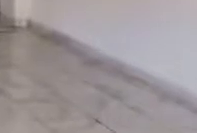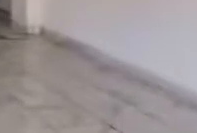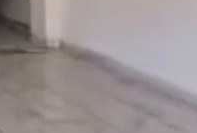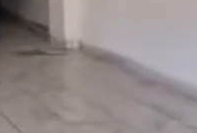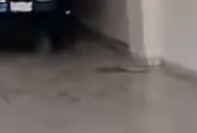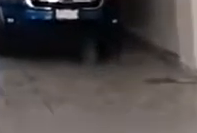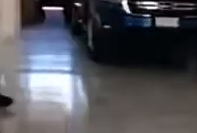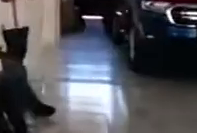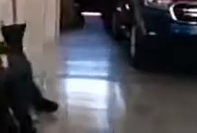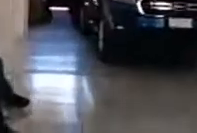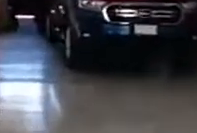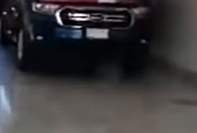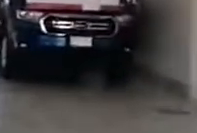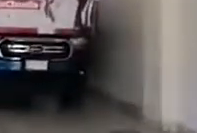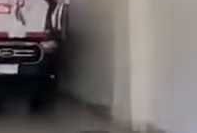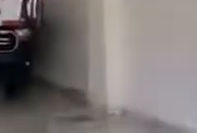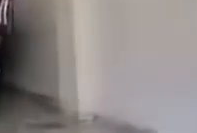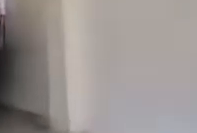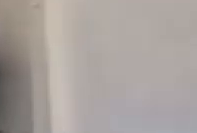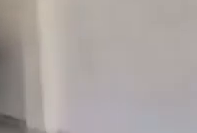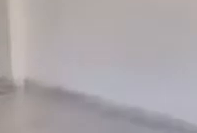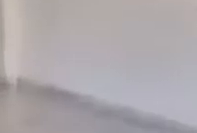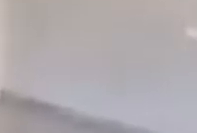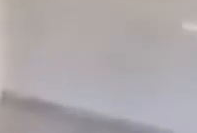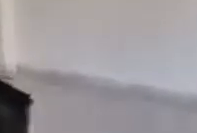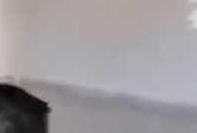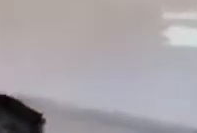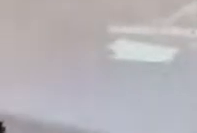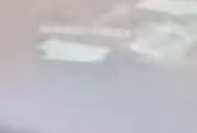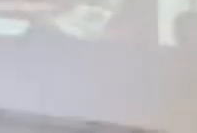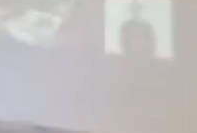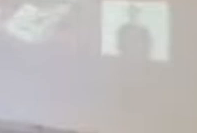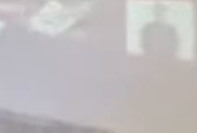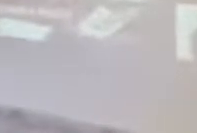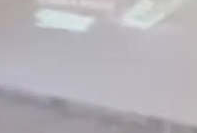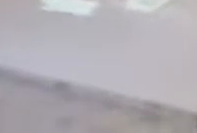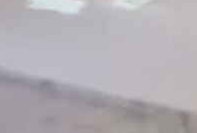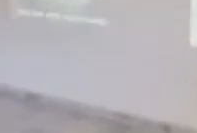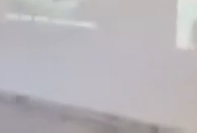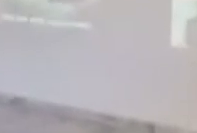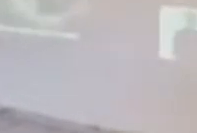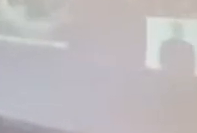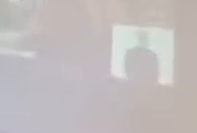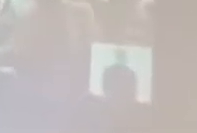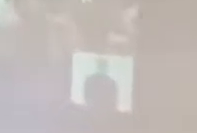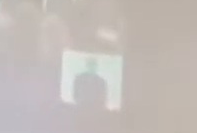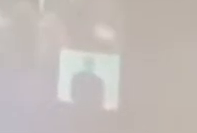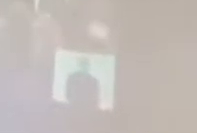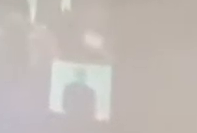Mexicana están dando seguimiento a este informe de gobierno de Claudia Sheinbaum.